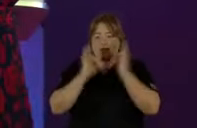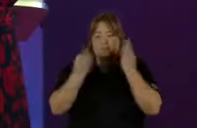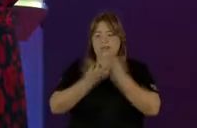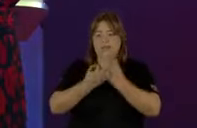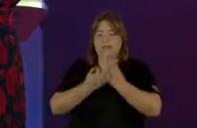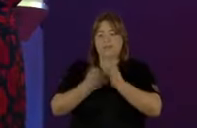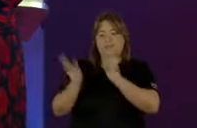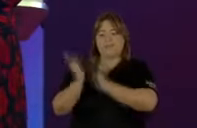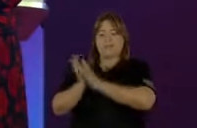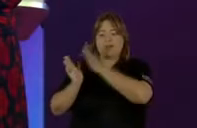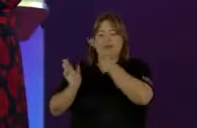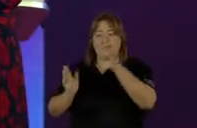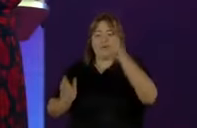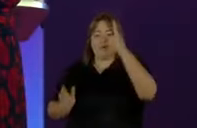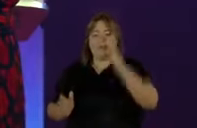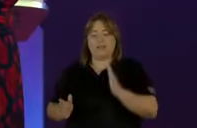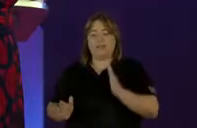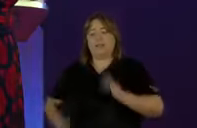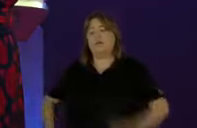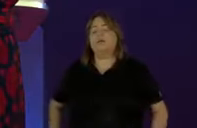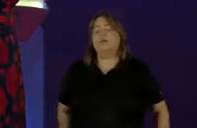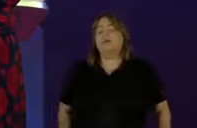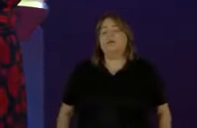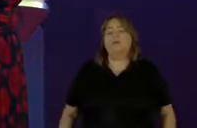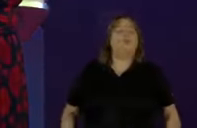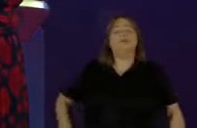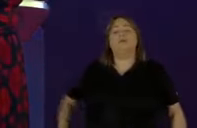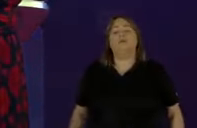Oh, gloria a Dios.